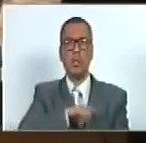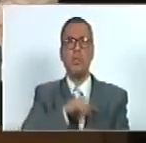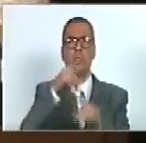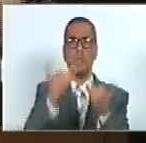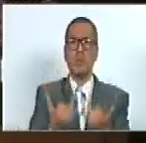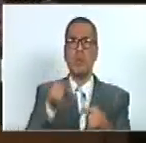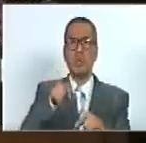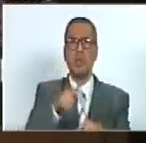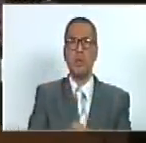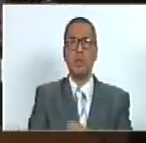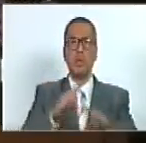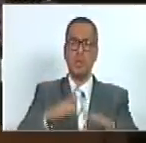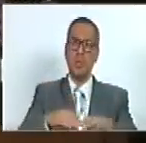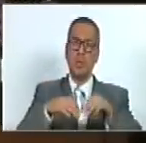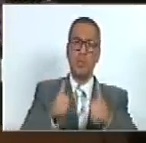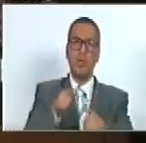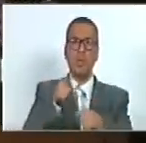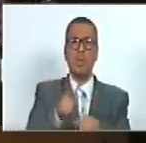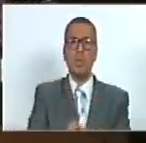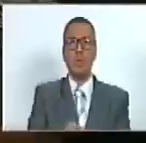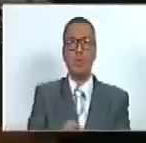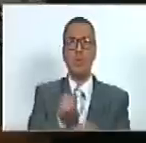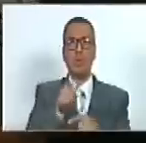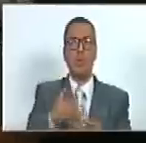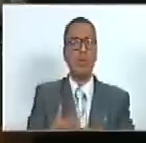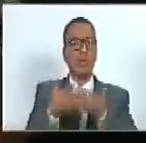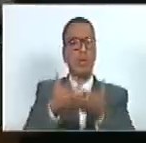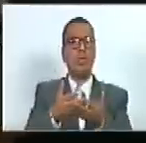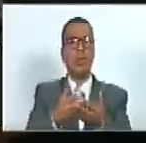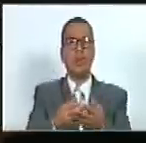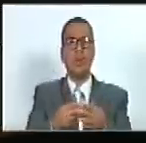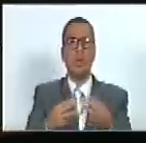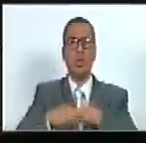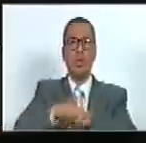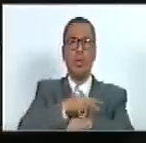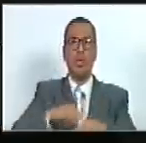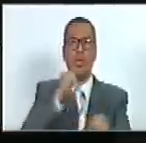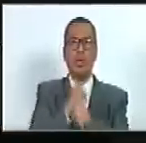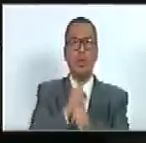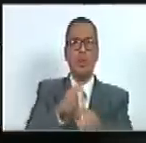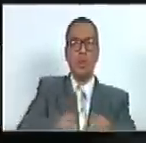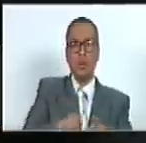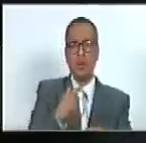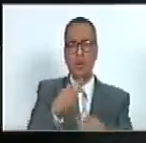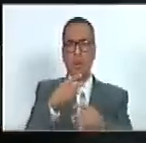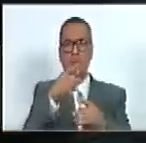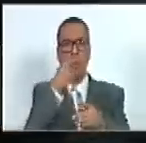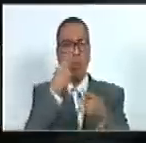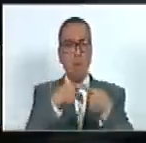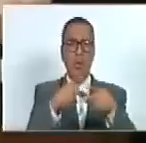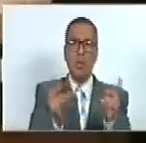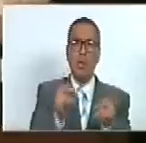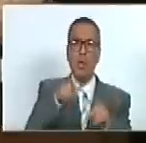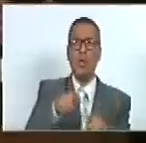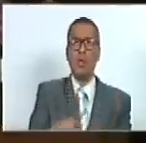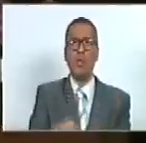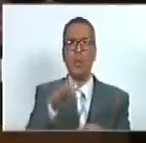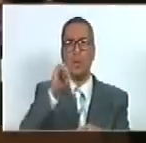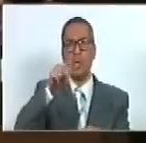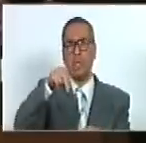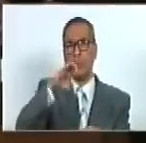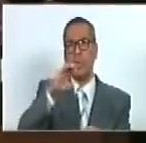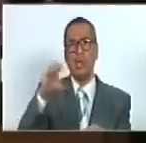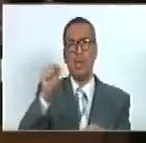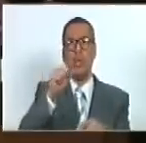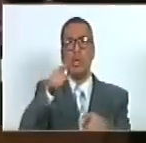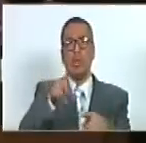ahora rescatando para que entregárselo al Ministerio del Trabajo y el Poder Popular lo que es el INSE como un